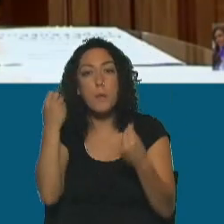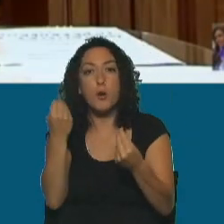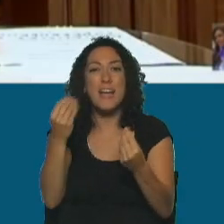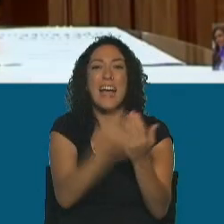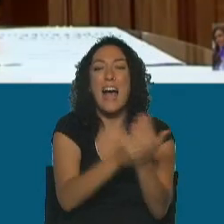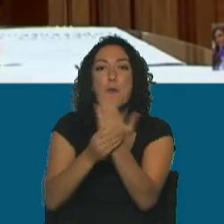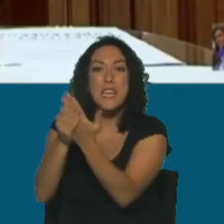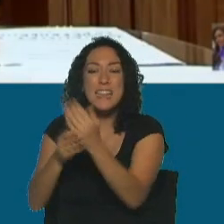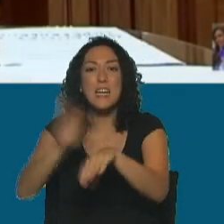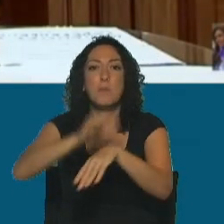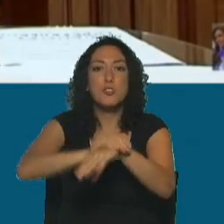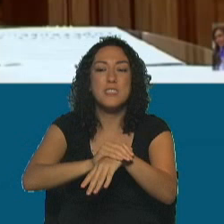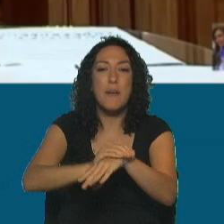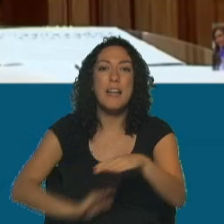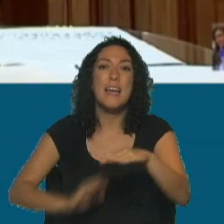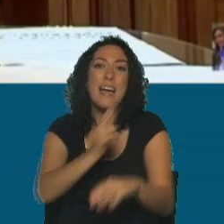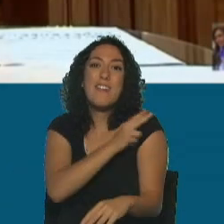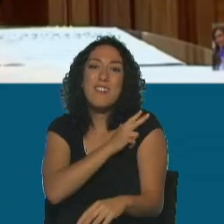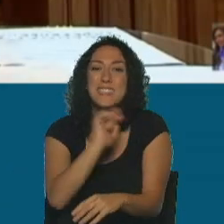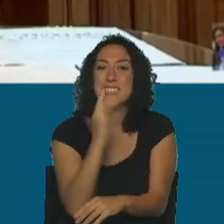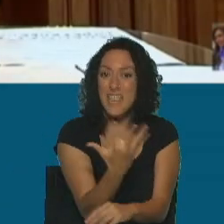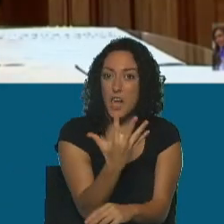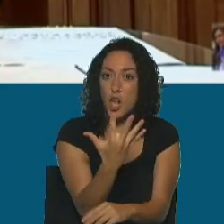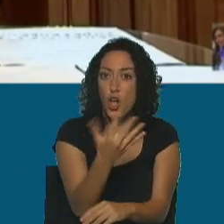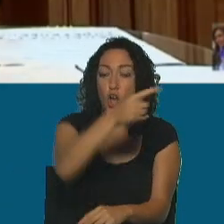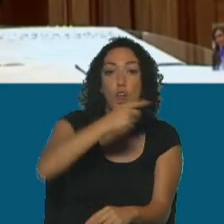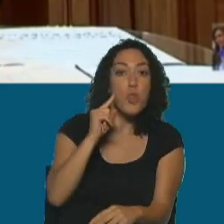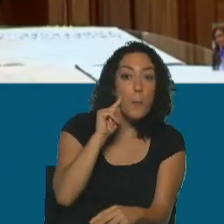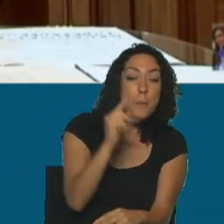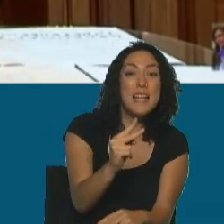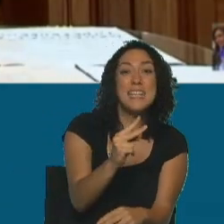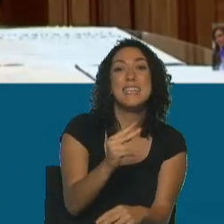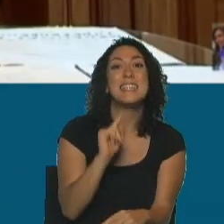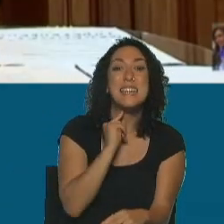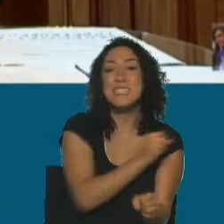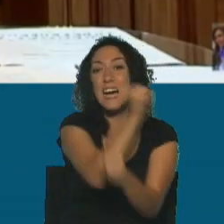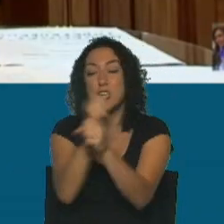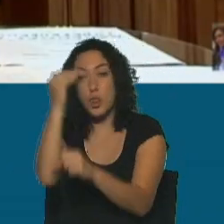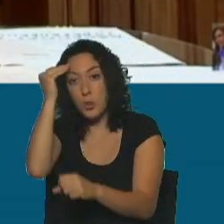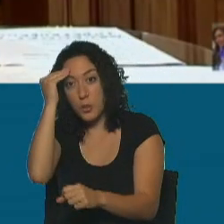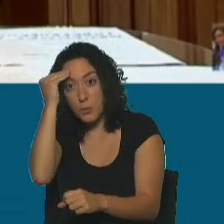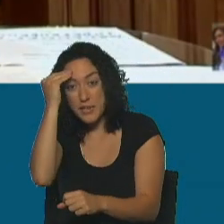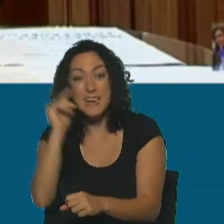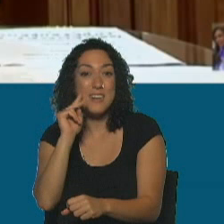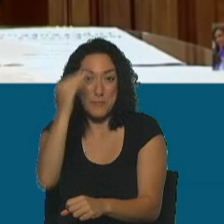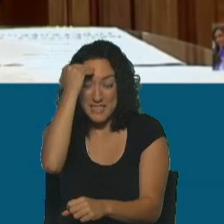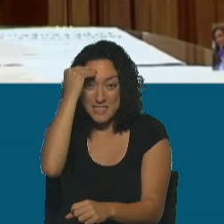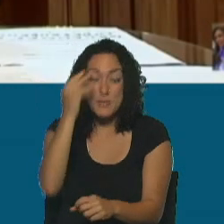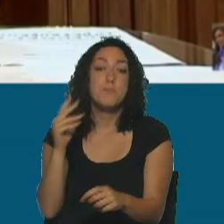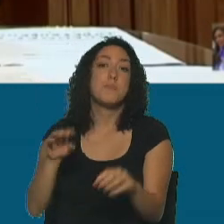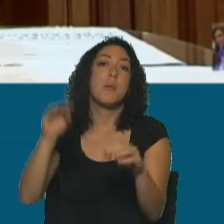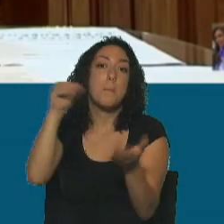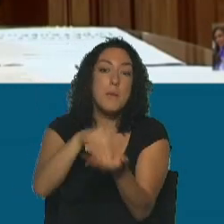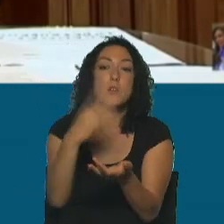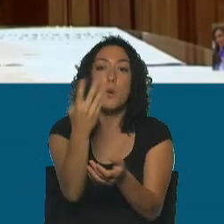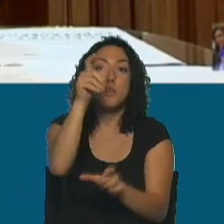gabinete eran los 5 jefes de gabinete que estuvieron entre 2013 y 2015. Sumados a los 4 condenados, también hay